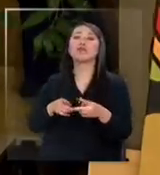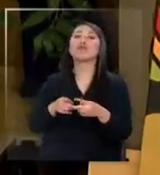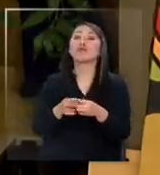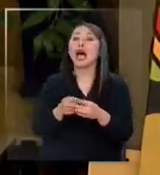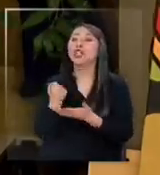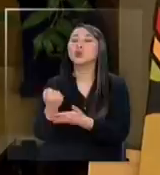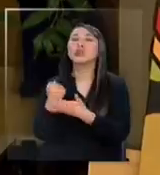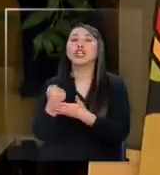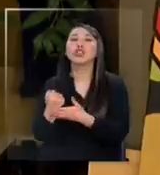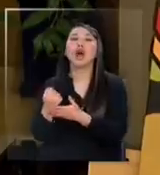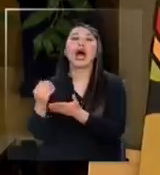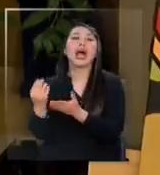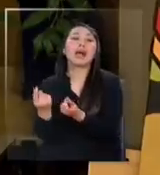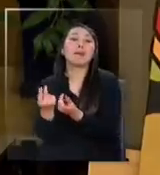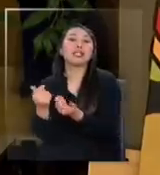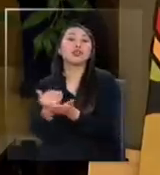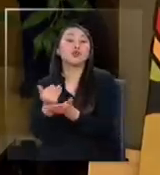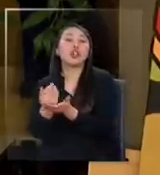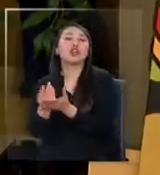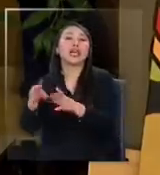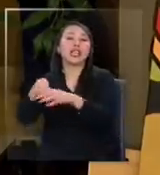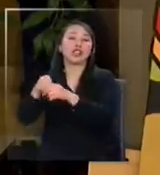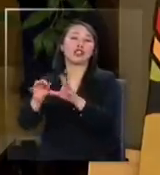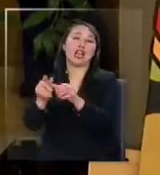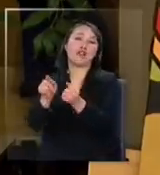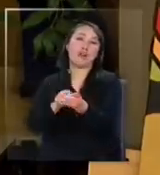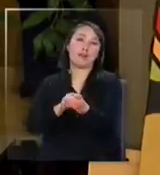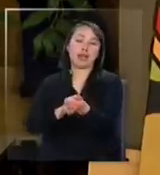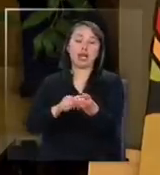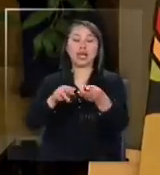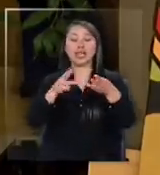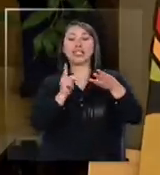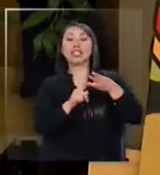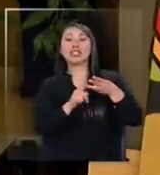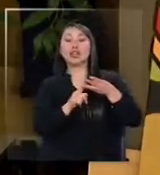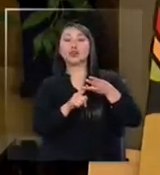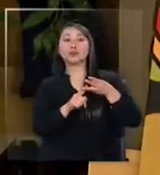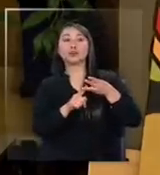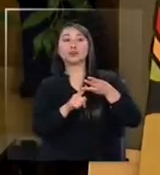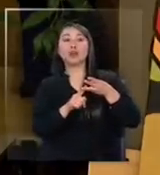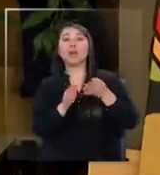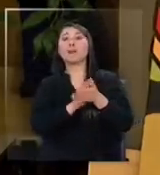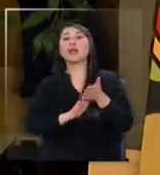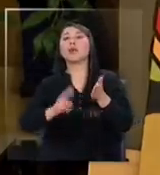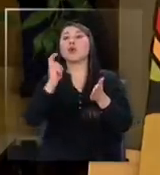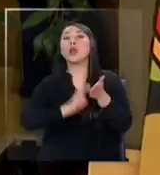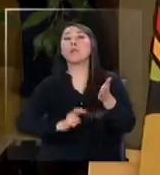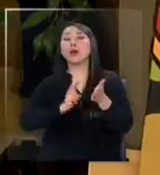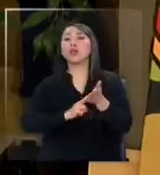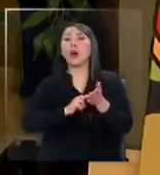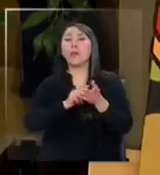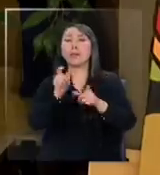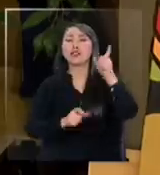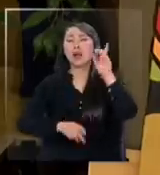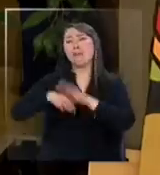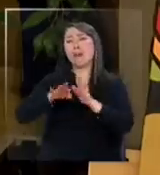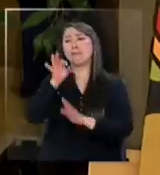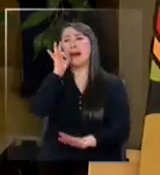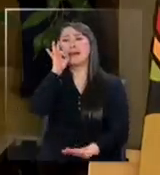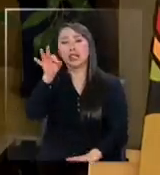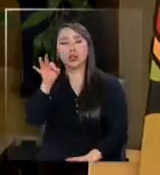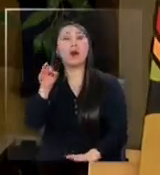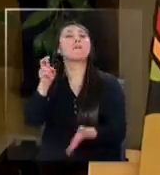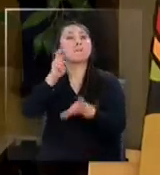familiar. Tercero, una agenda más potente que incluya, por ejemplo, un impuesto a los superricos, que hoy día se ha abierto como una